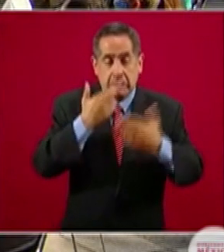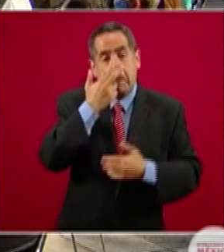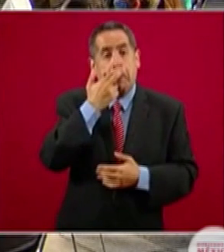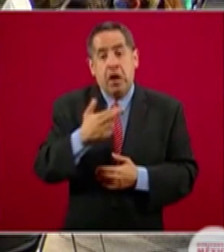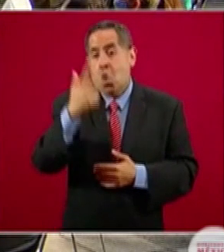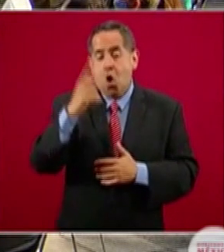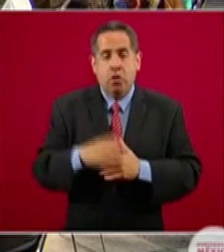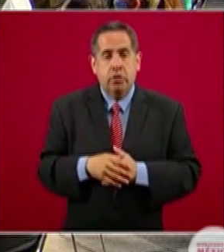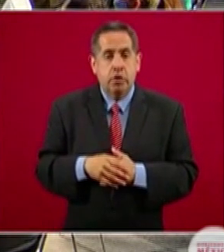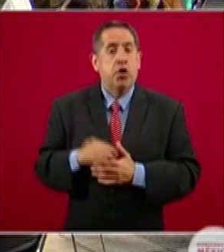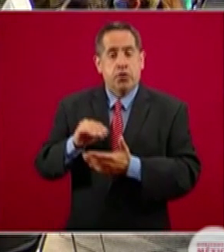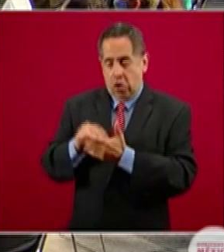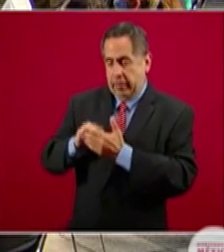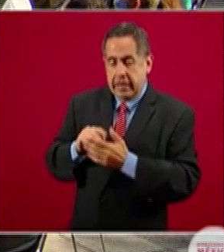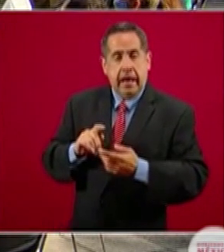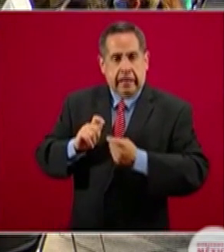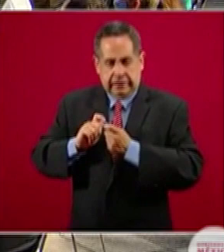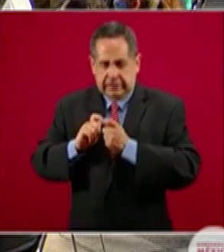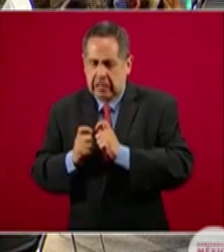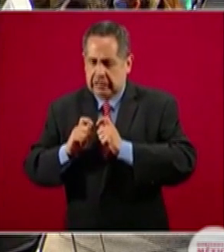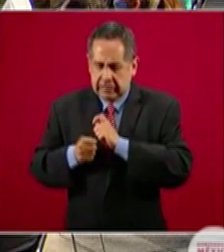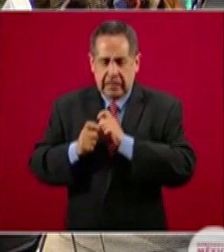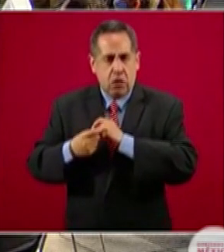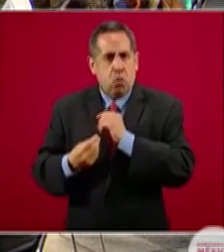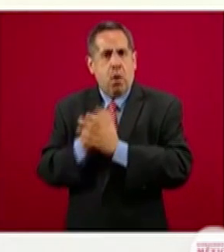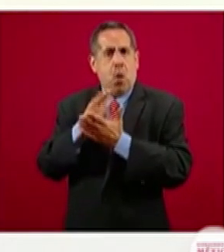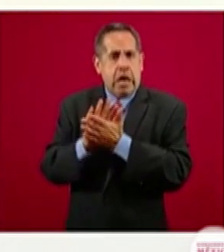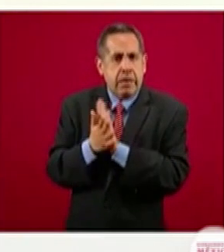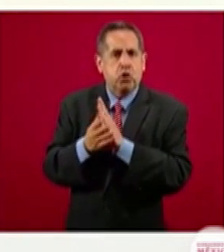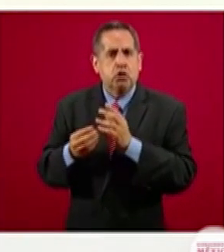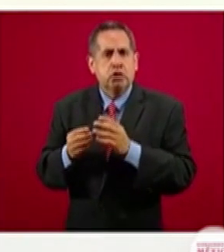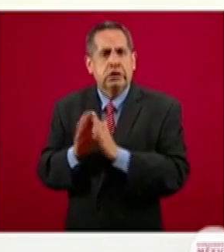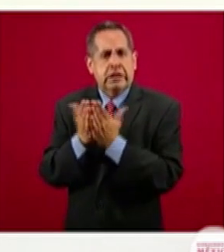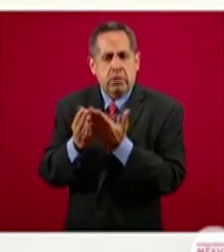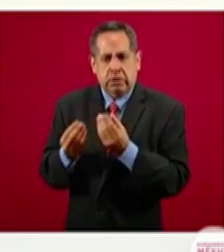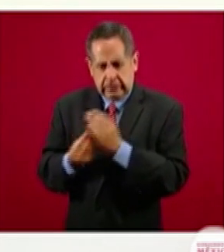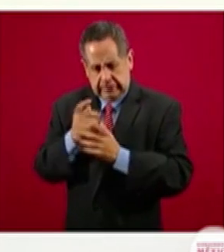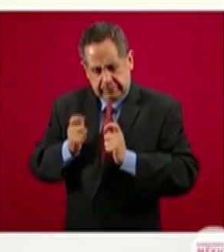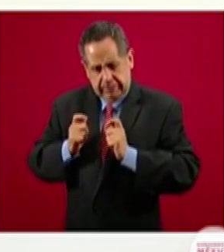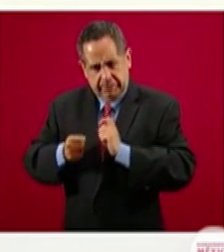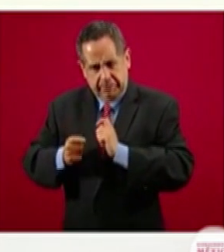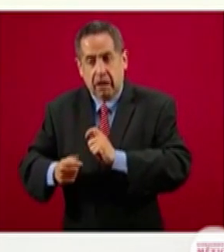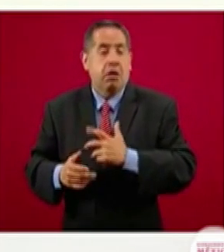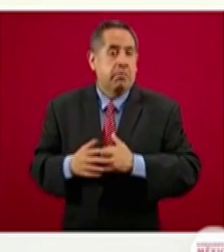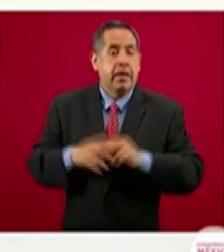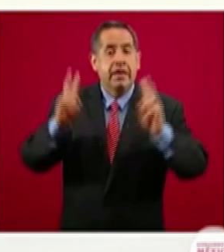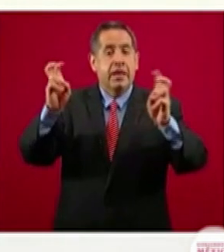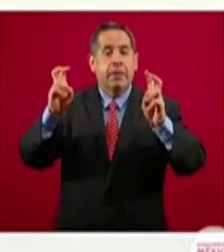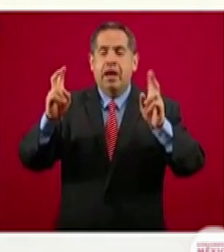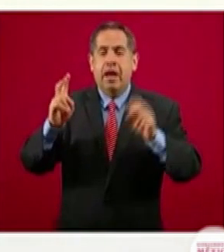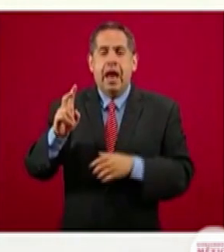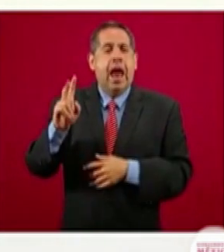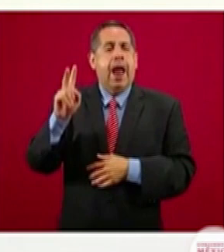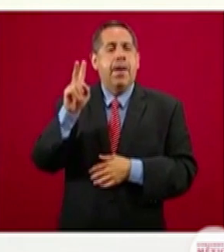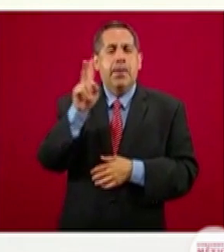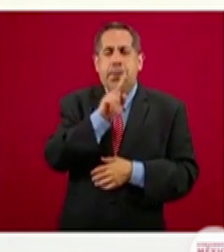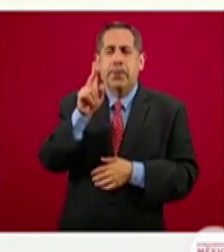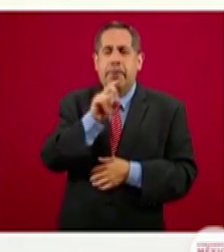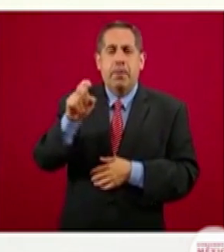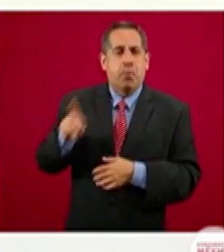produciendo traducciones y nuevos libros. La colección Vientos del Pueblo llegará